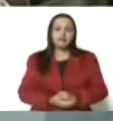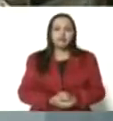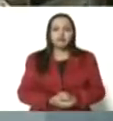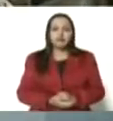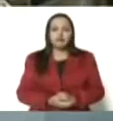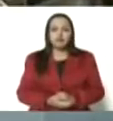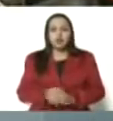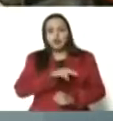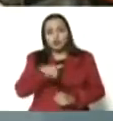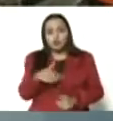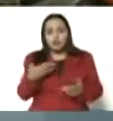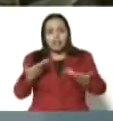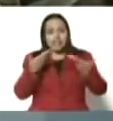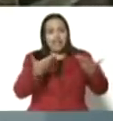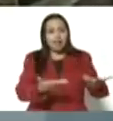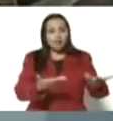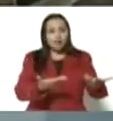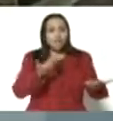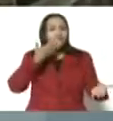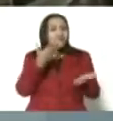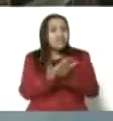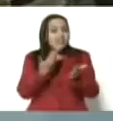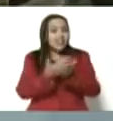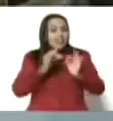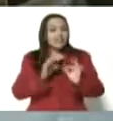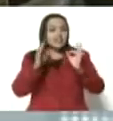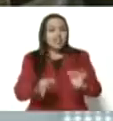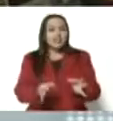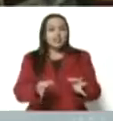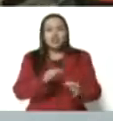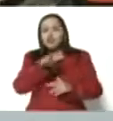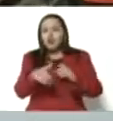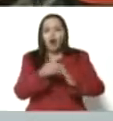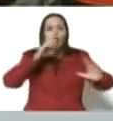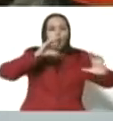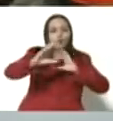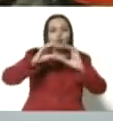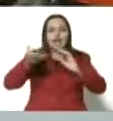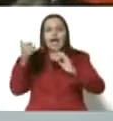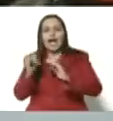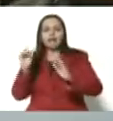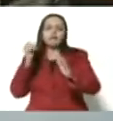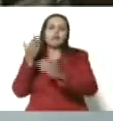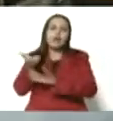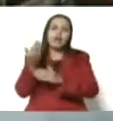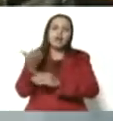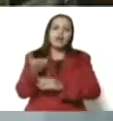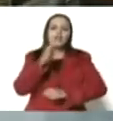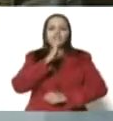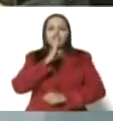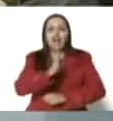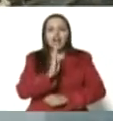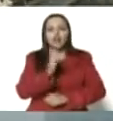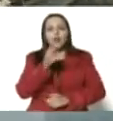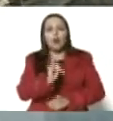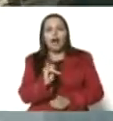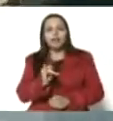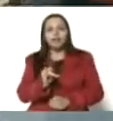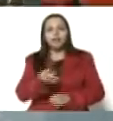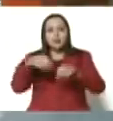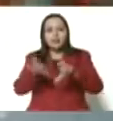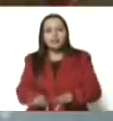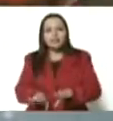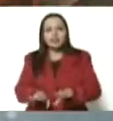Nosotros entregamos pruebas fehacientes, todas las comunicaciones que hemos enviado a los bancos donde están bloqueados los recursos de